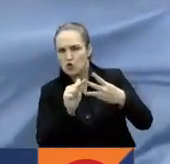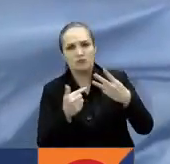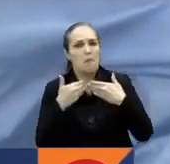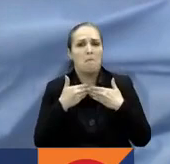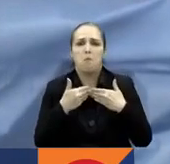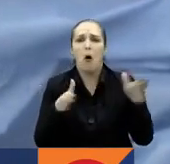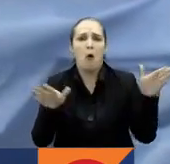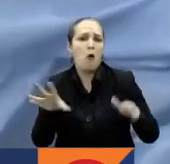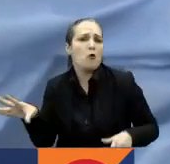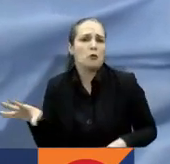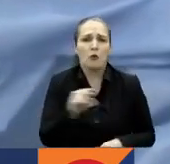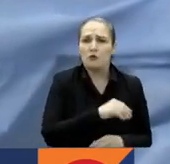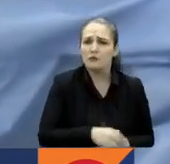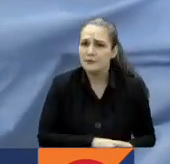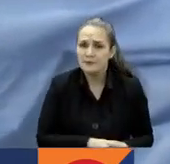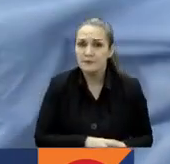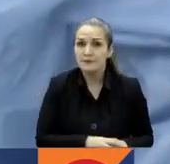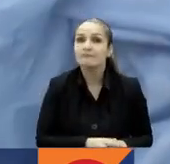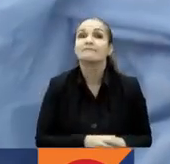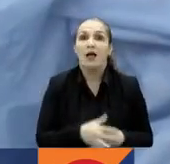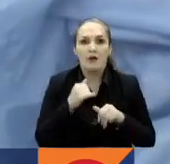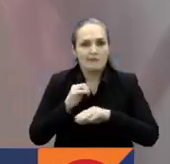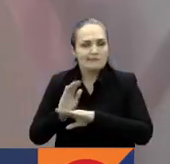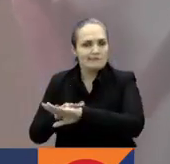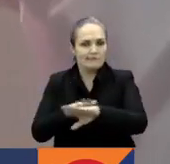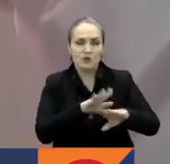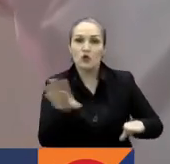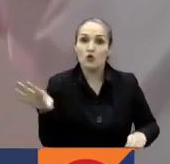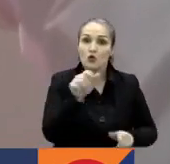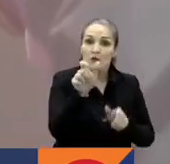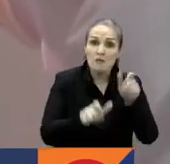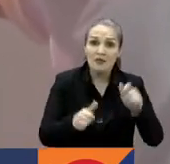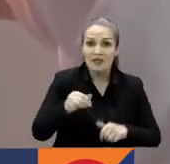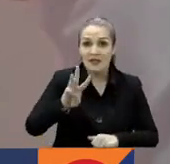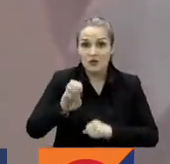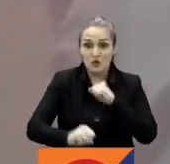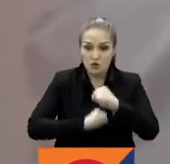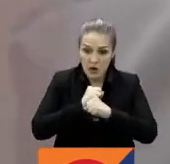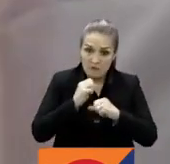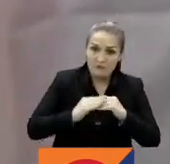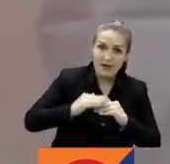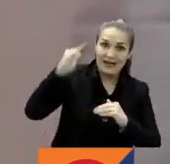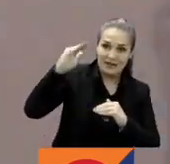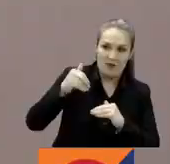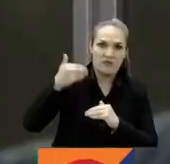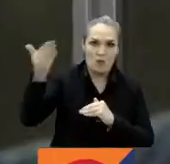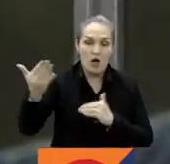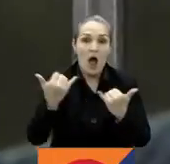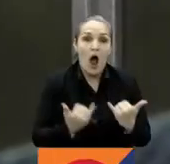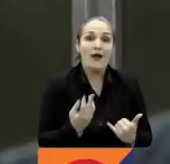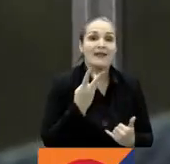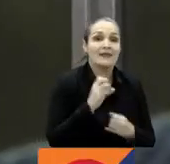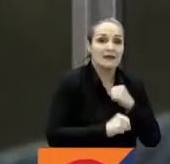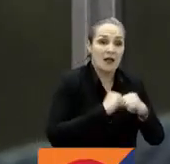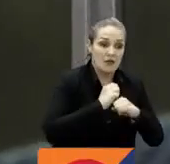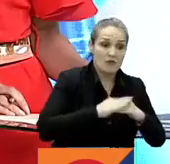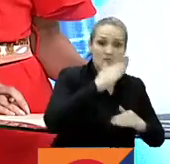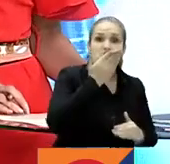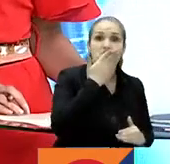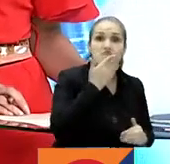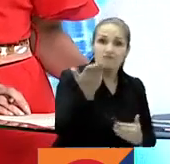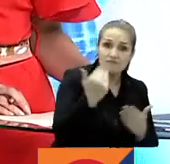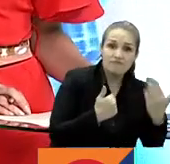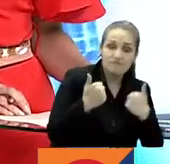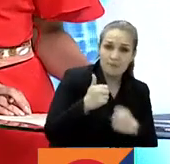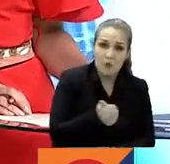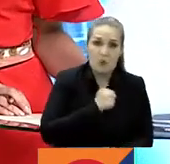el país. El llamado del gobierno es a todos los ciudadanos para que se vacunen con prontitud, ya que hay disponibilidad de biológicos para aumentar la inmunización.